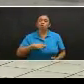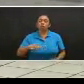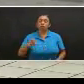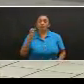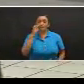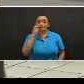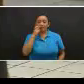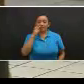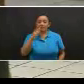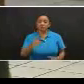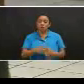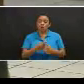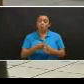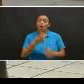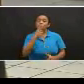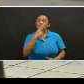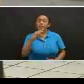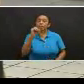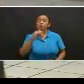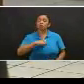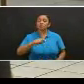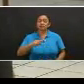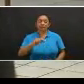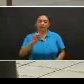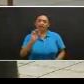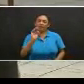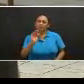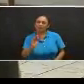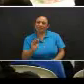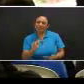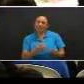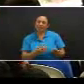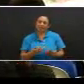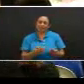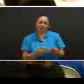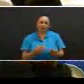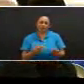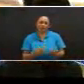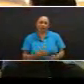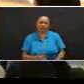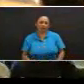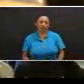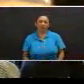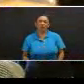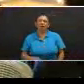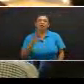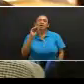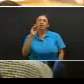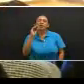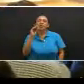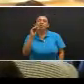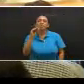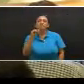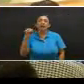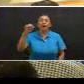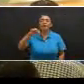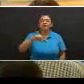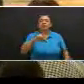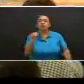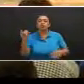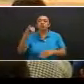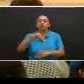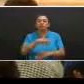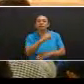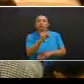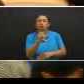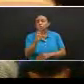entienden, cuando el hijo está pequeñito, ay, ¿cómo le habla uno? Ay, hasta avioncito, para, ¿no quiere comer? A ver,